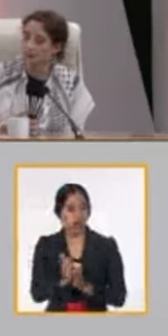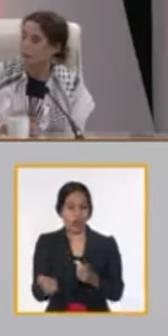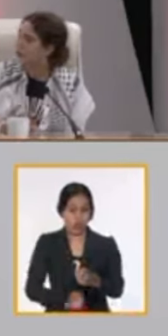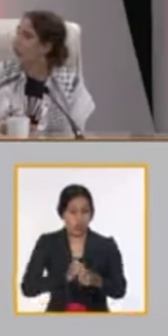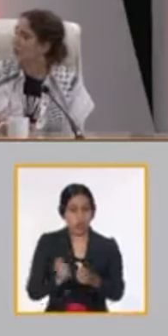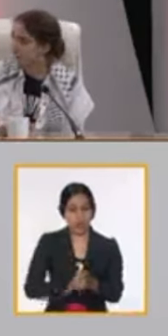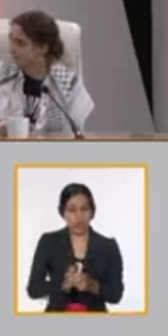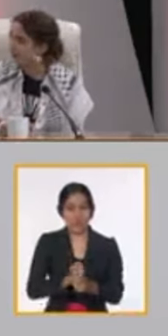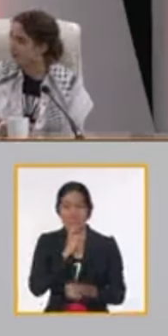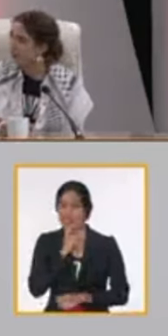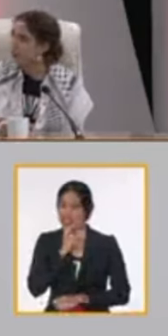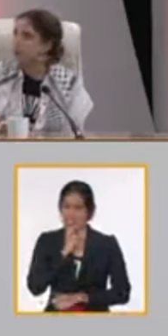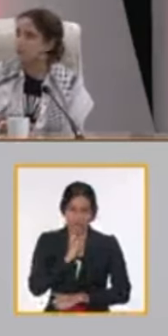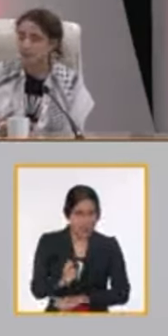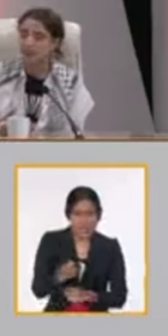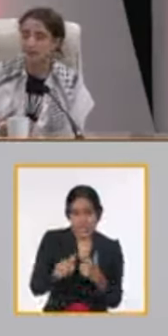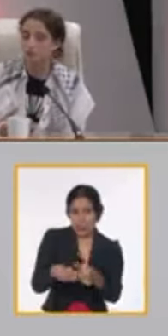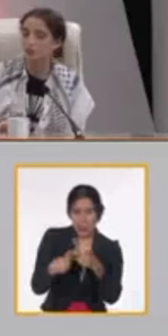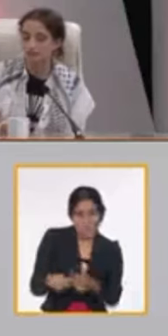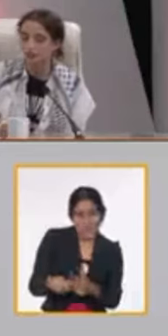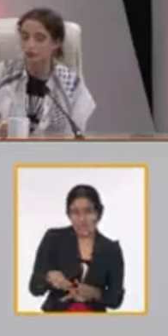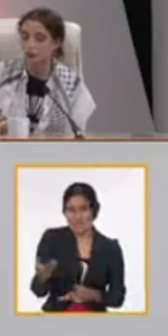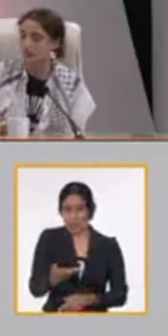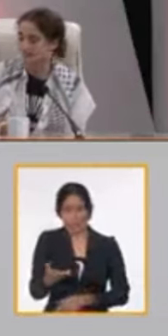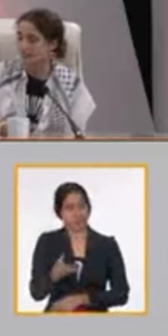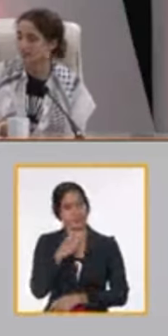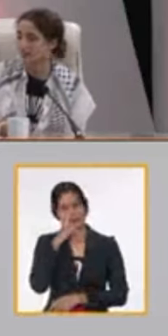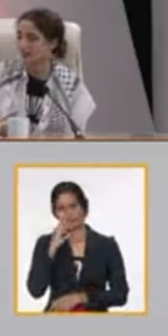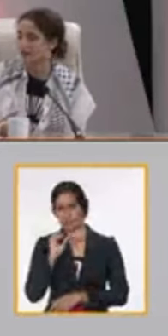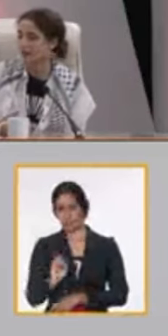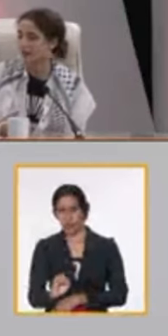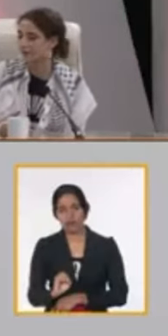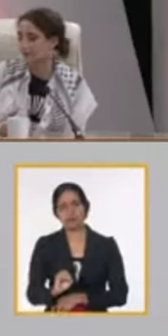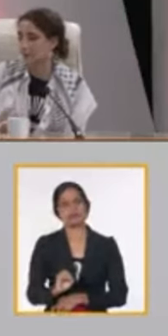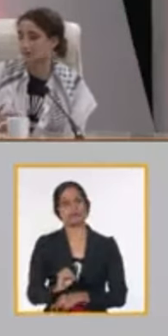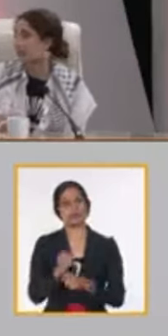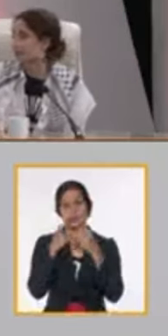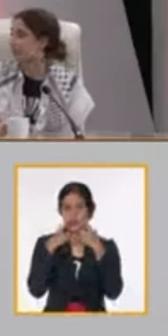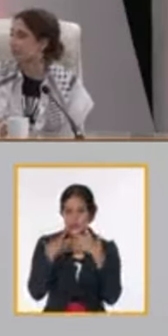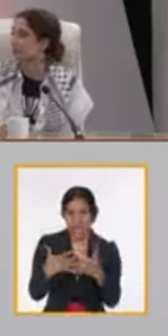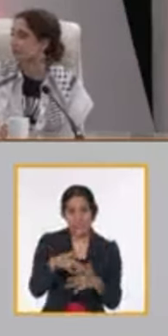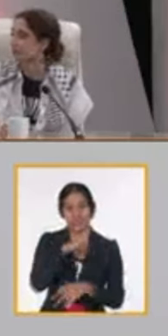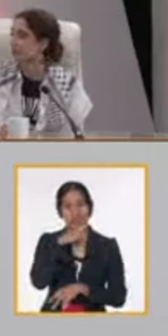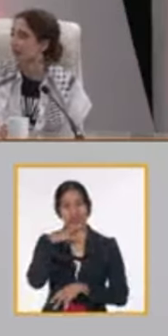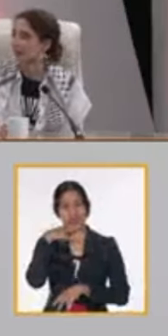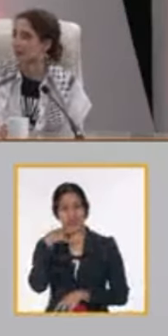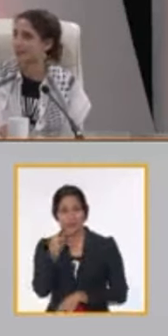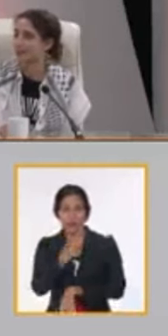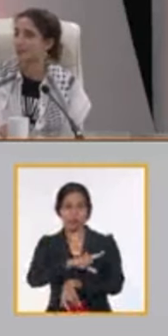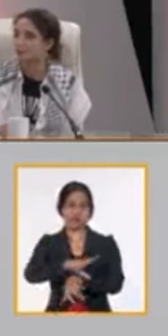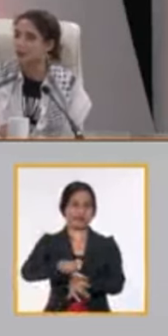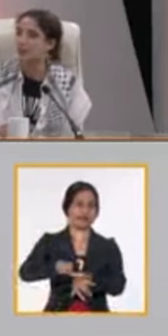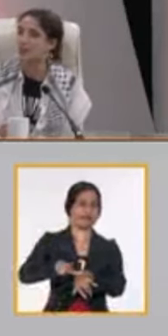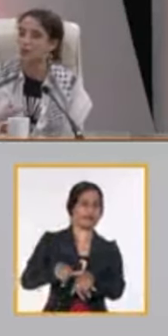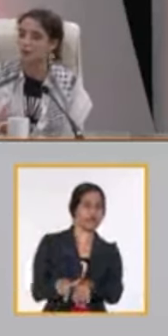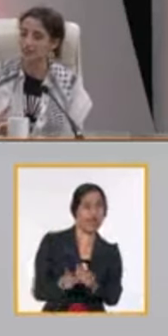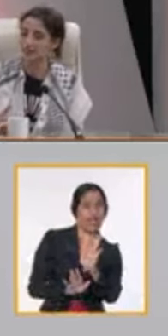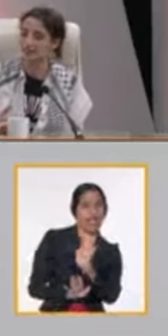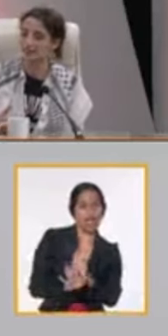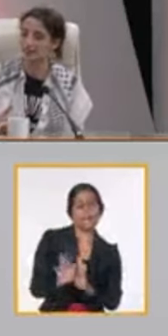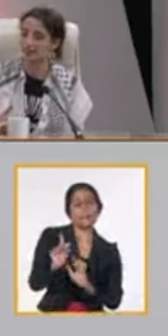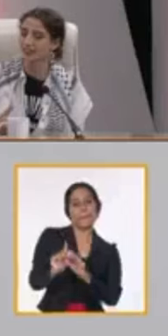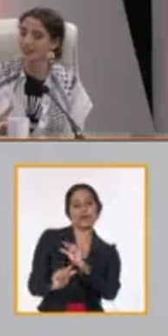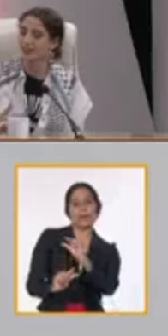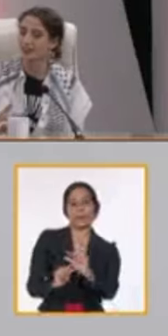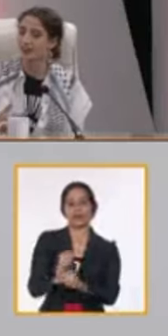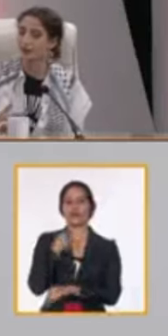tiempo y sabemos que no se va a ganar de un día para otro, pero sabemos que vamos a lograr la